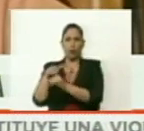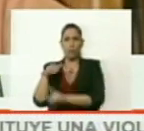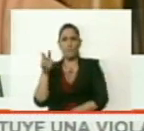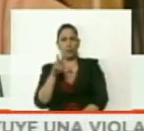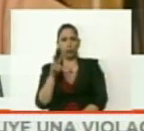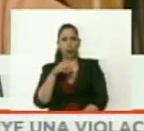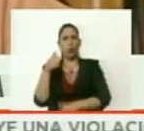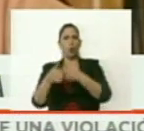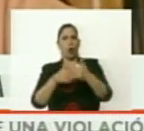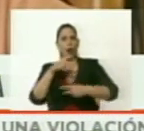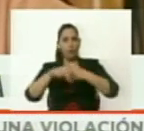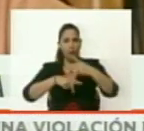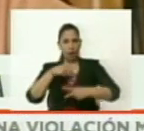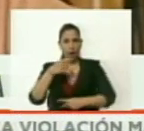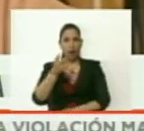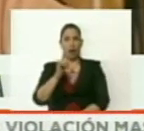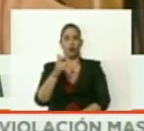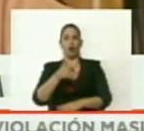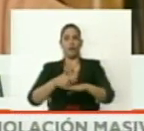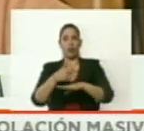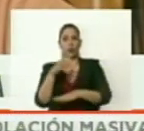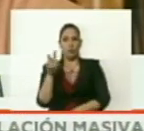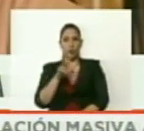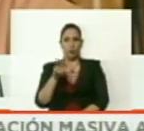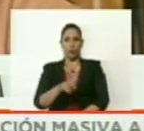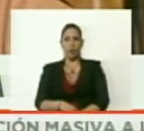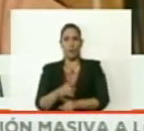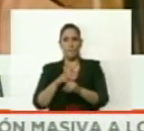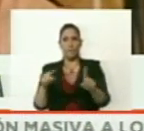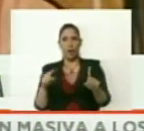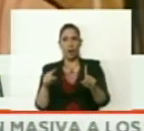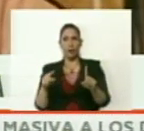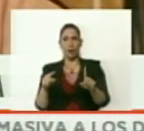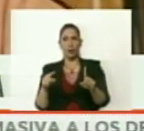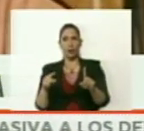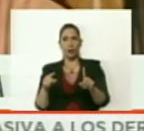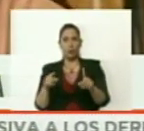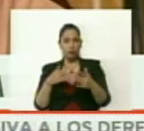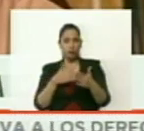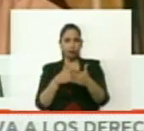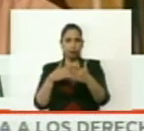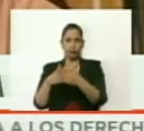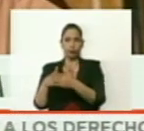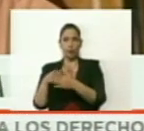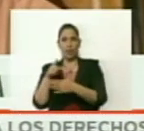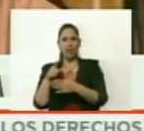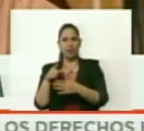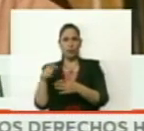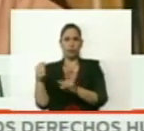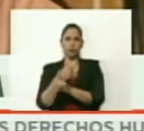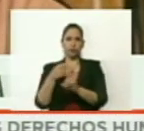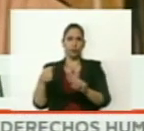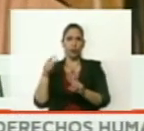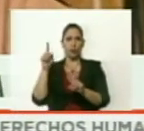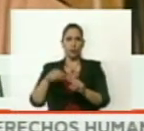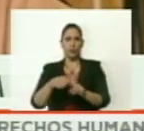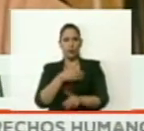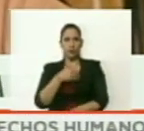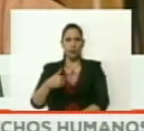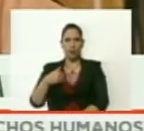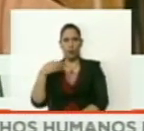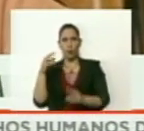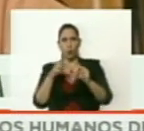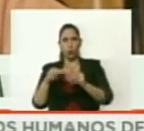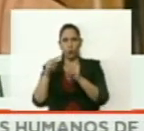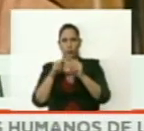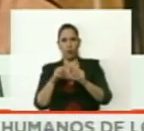cuál es el plan que tiene el gobierno de Venezuela para contrarrestar toda esta embestida y además quisiera también conocer a partir